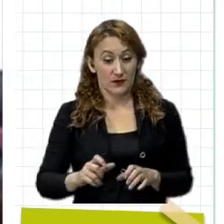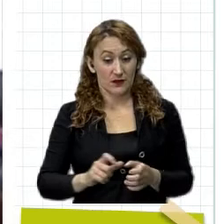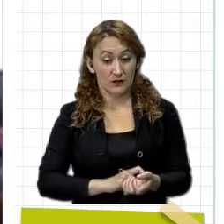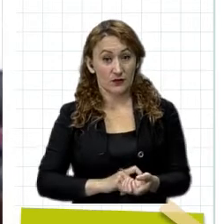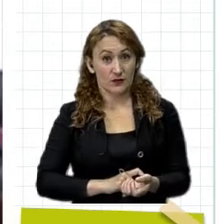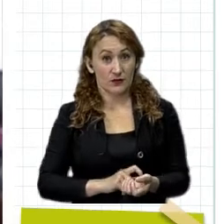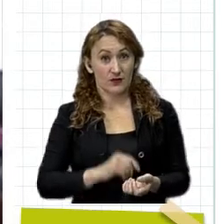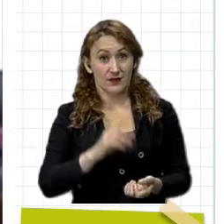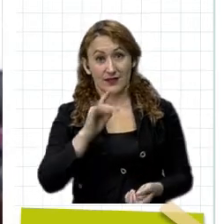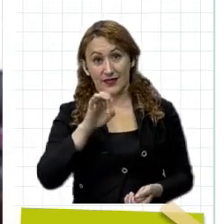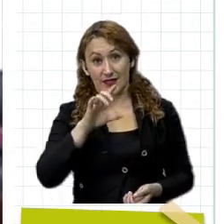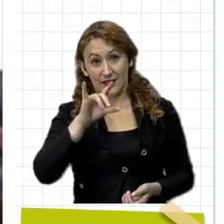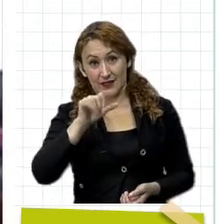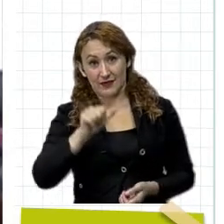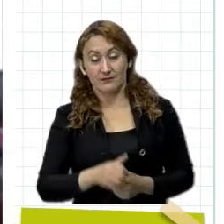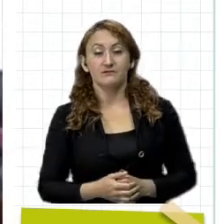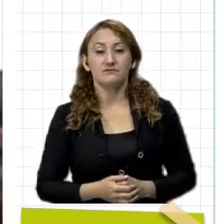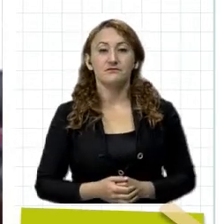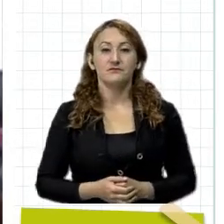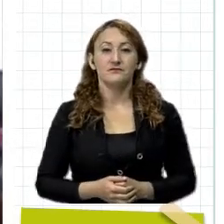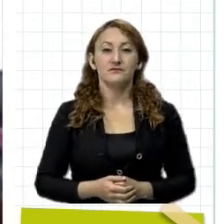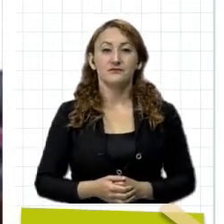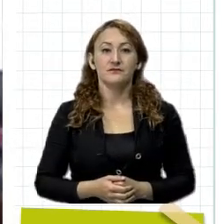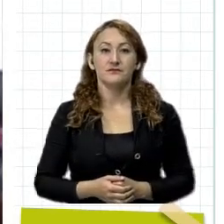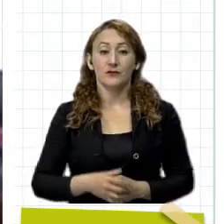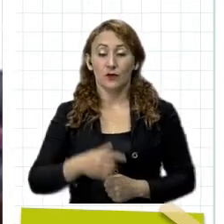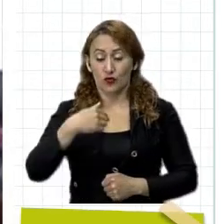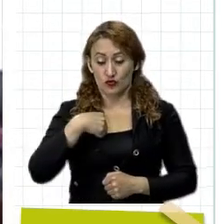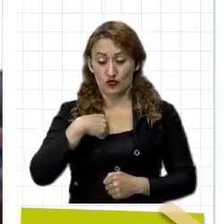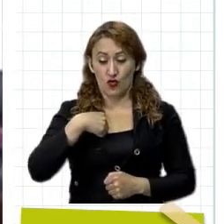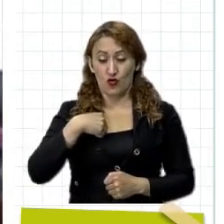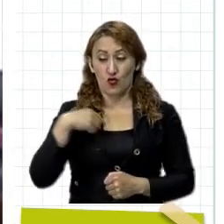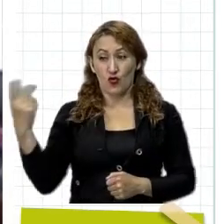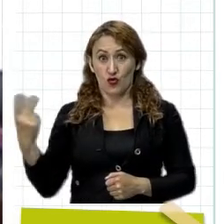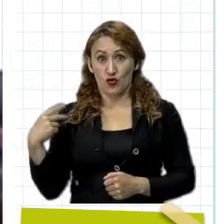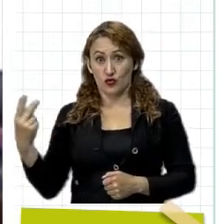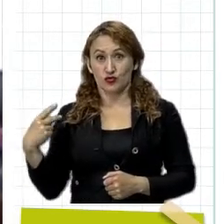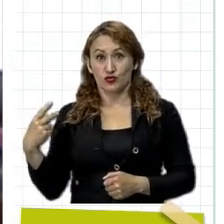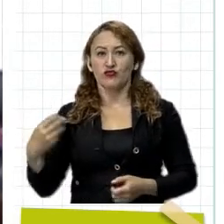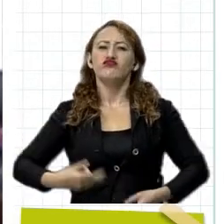se refiere a Delia Zapata Olivella, afirmando nuestra identidad,